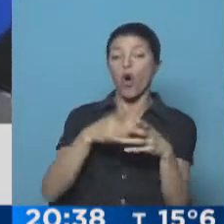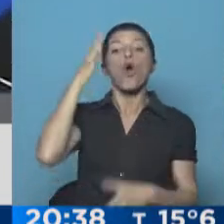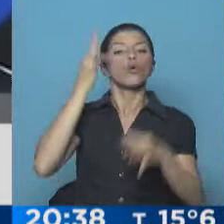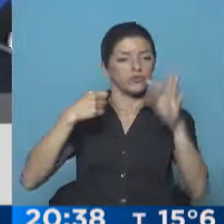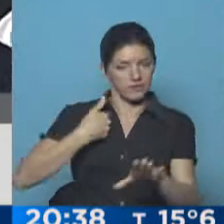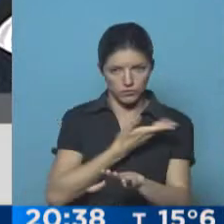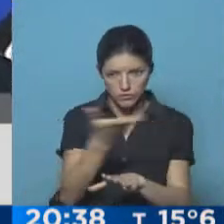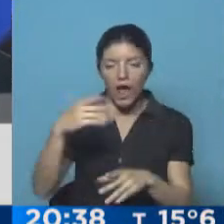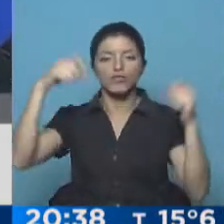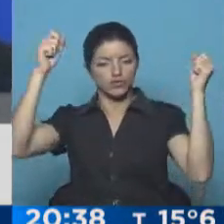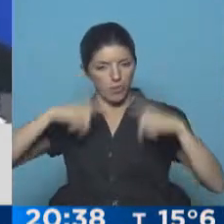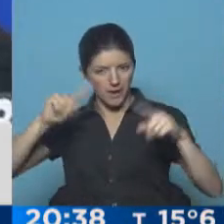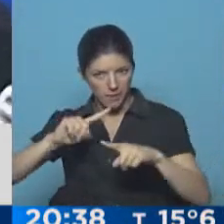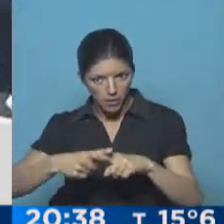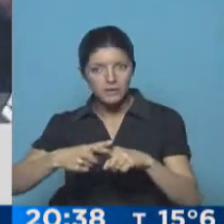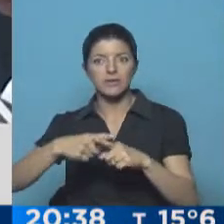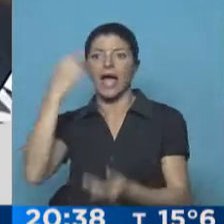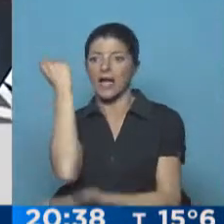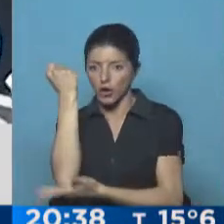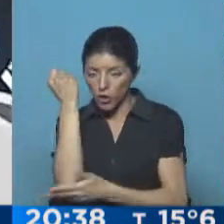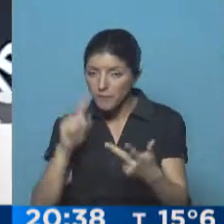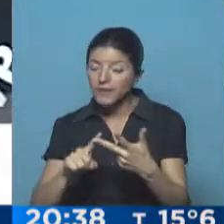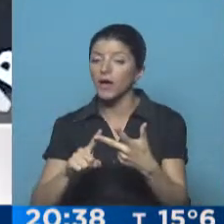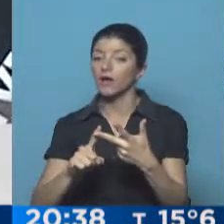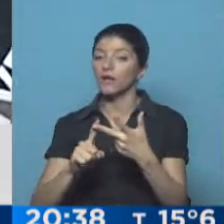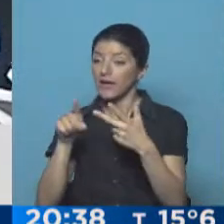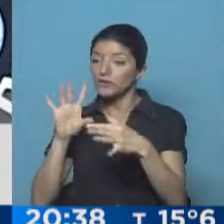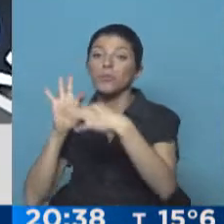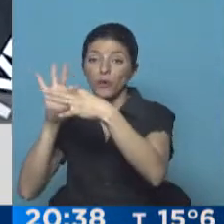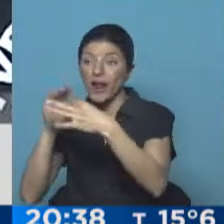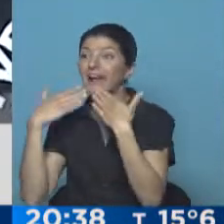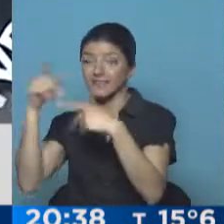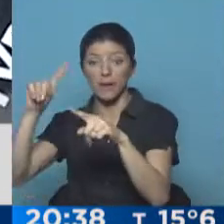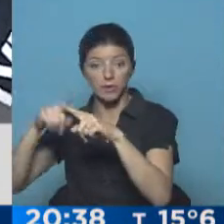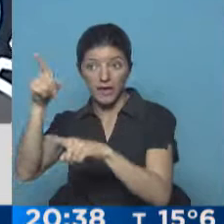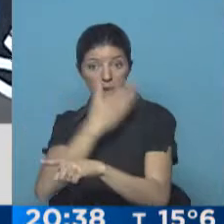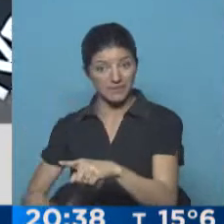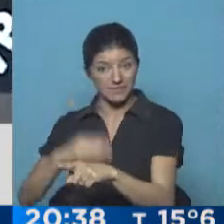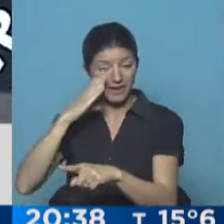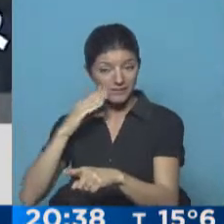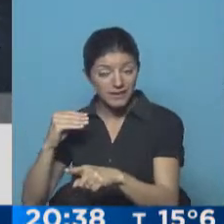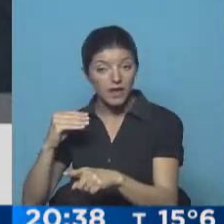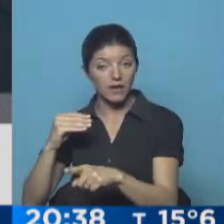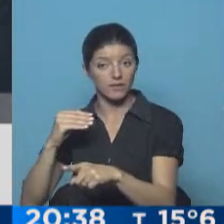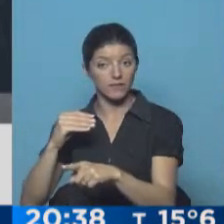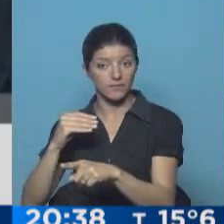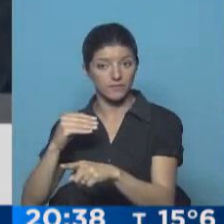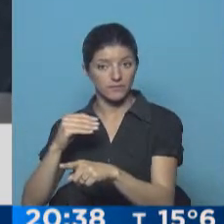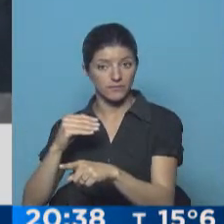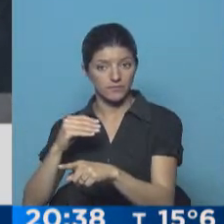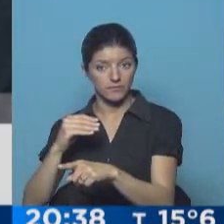social, soberanía política, independencia económica, adaptadas por la política de la Presidenta de la Nación a estas nuevas épocas,